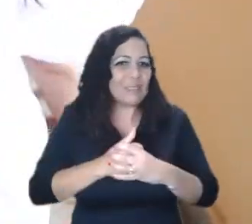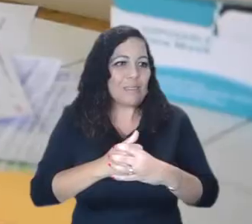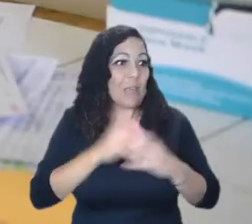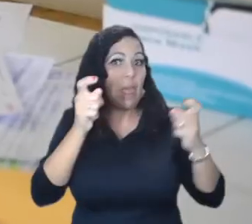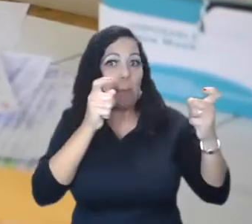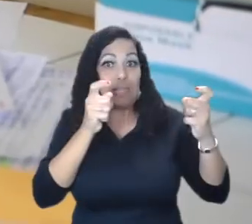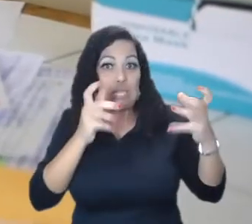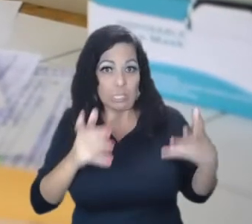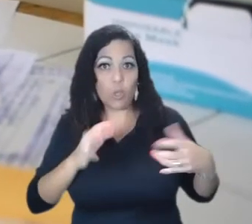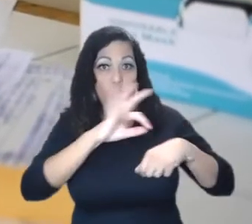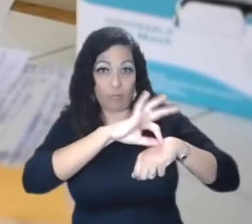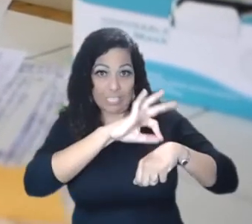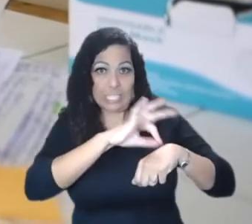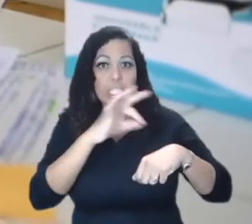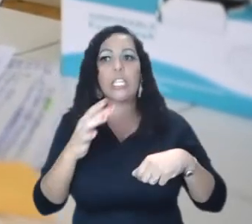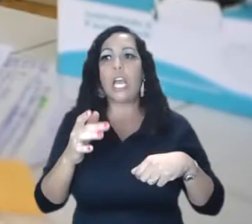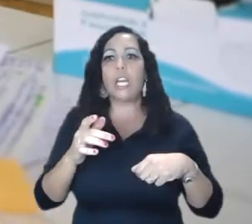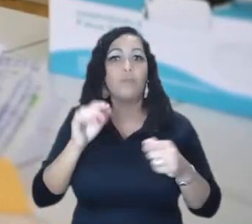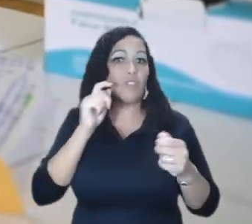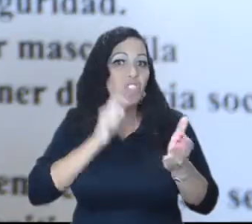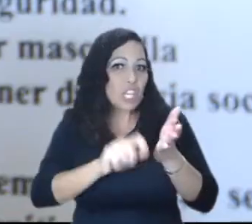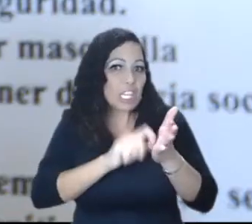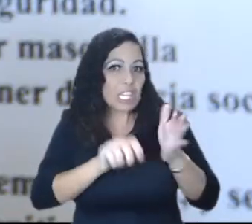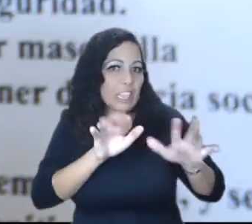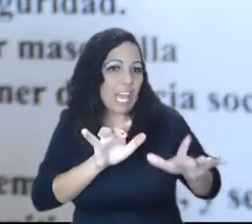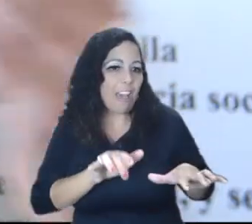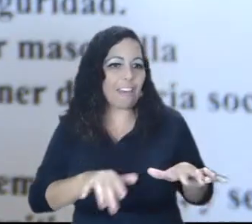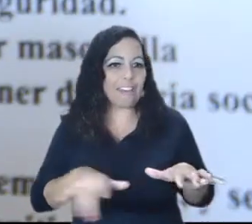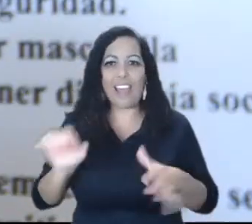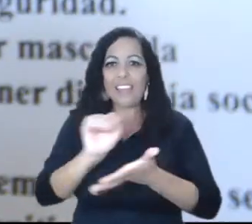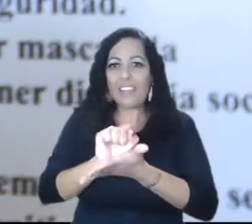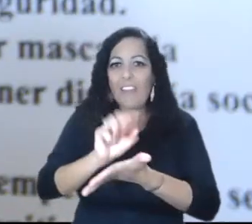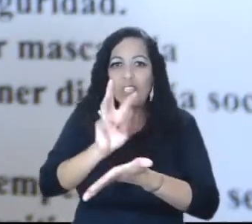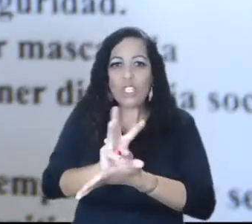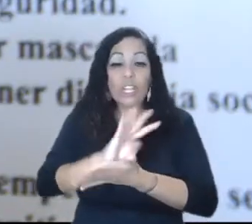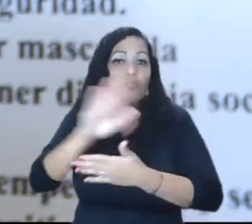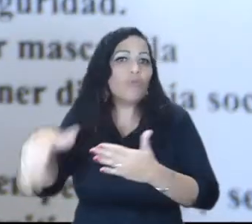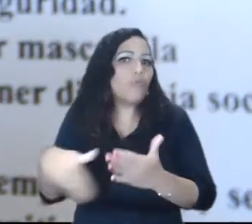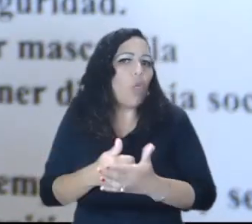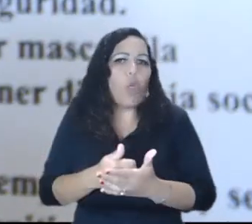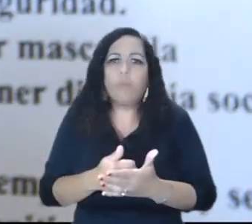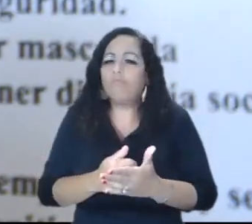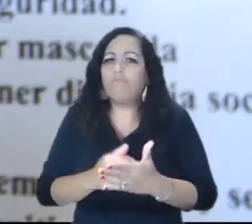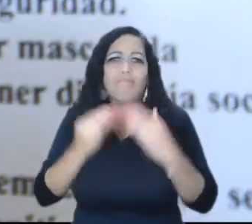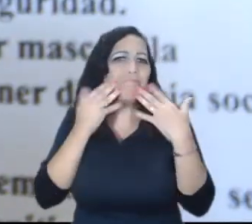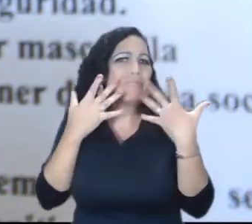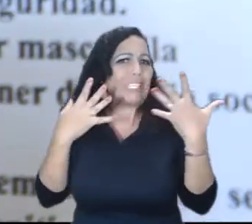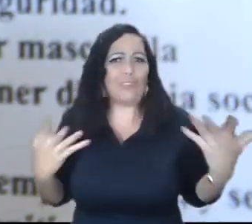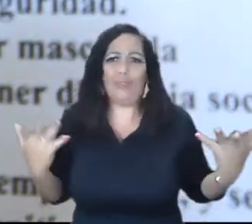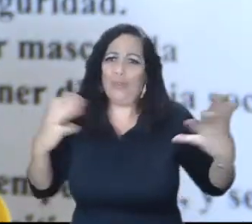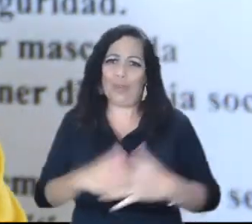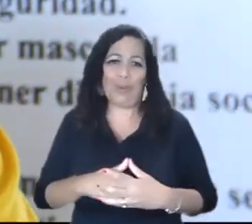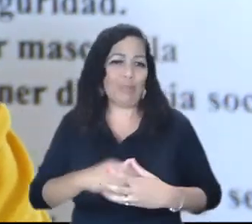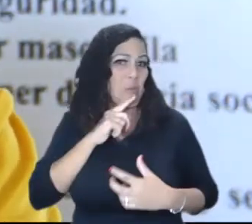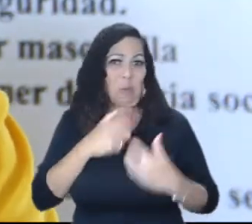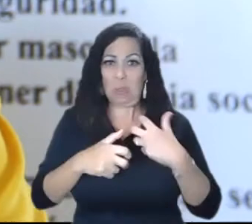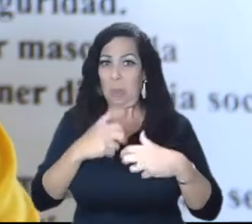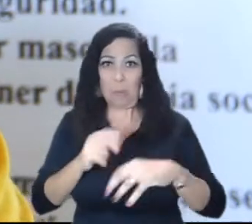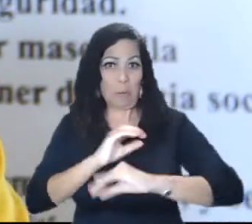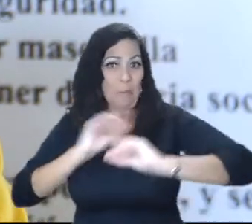bien. La administración, la secretaria, trabajo social, todos ellos me tratan bien,